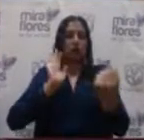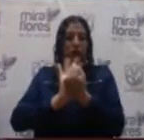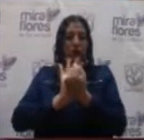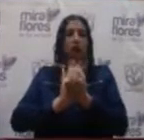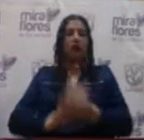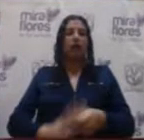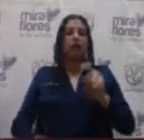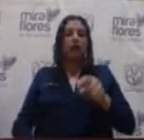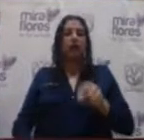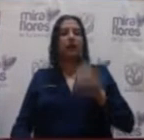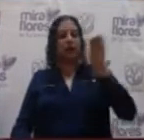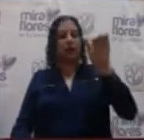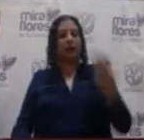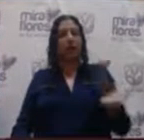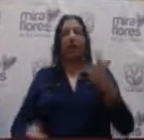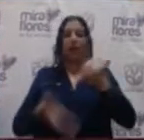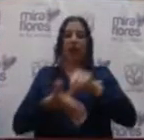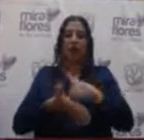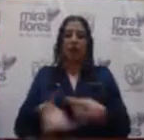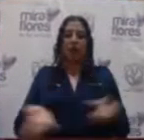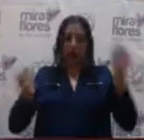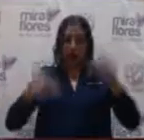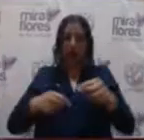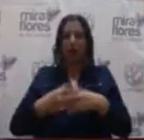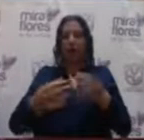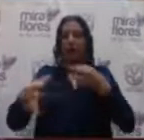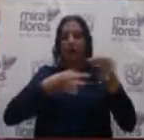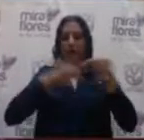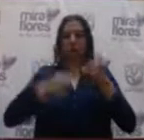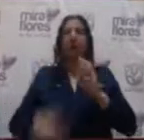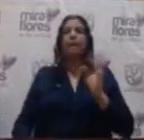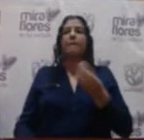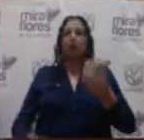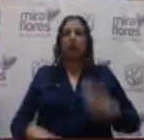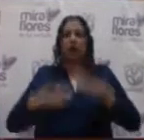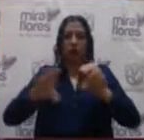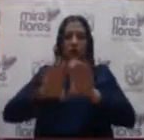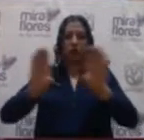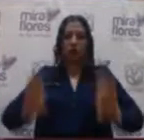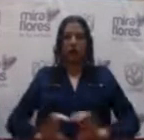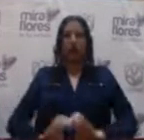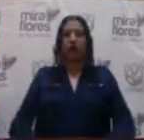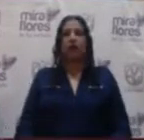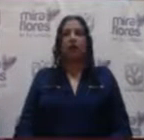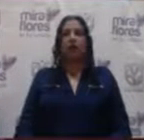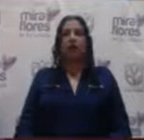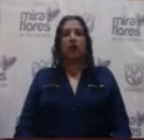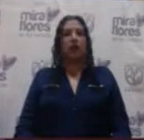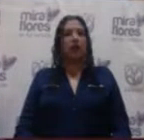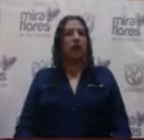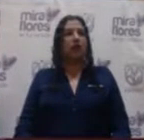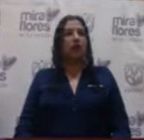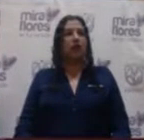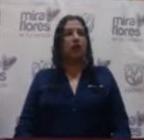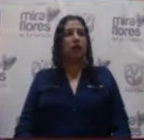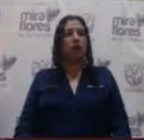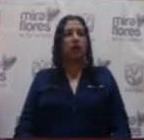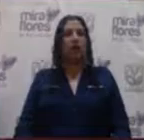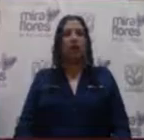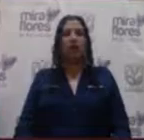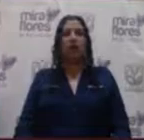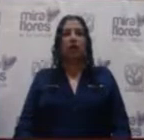vamos a tener que llamar a Lima Metropolitana acá para que dé razón de por qué dio esos certificados. Muy bien, vamos en segunda y